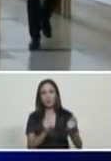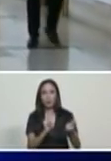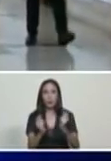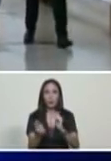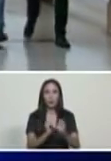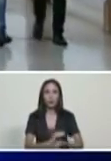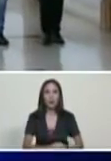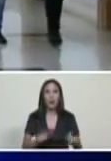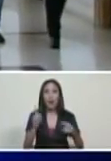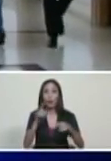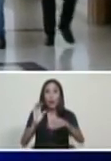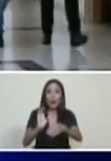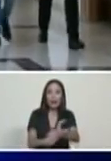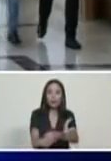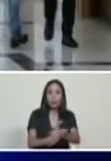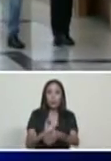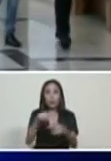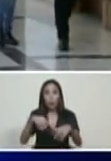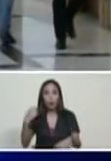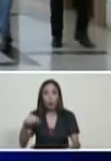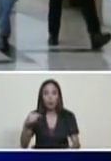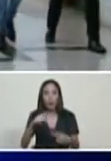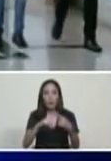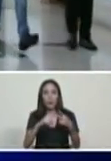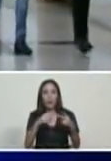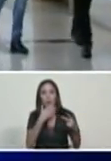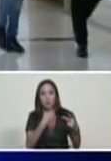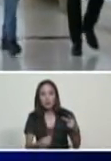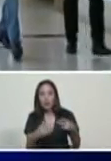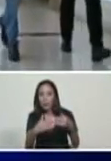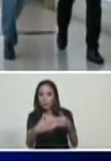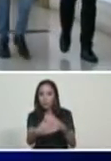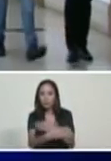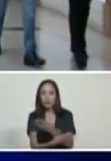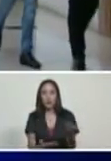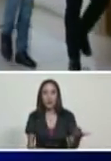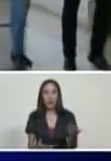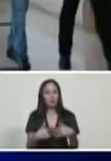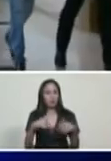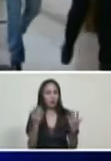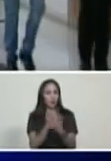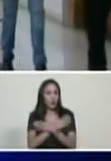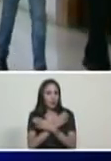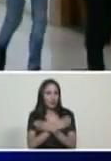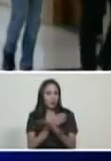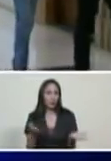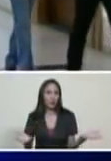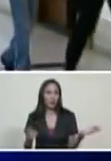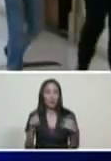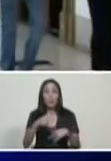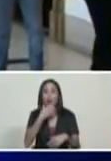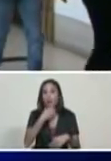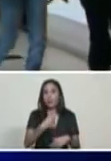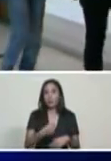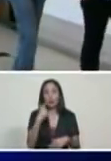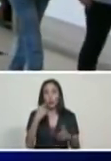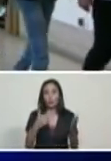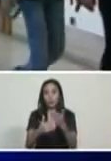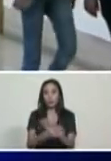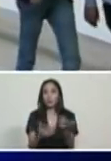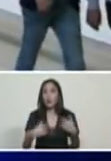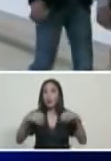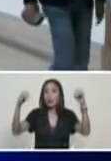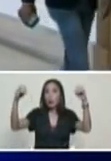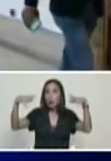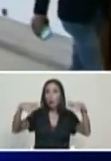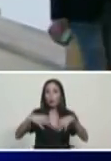de los conciertos que tienen en noviembre, en diciembre, de la felicidad de las Navidades. Ya llegan las luces, ya